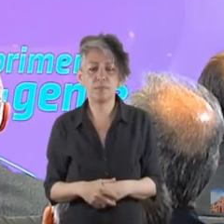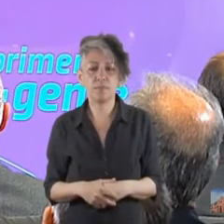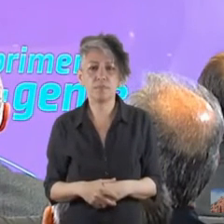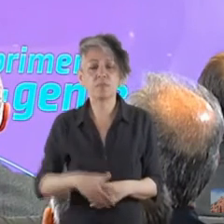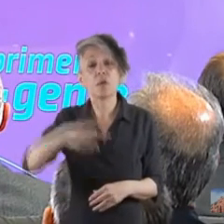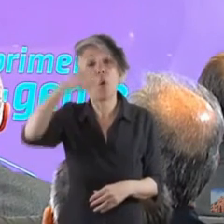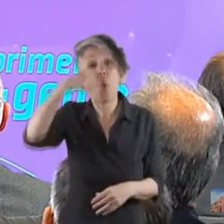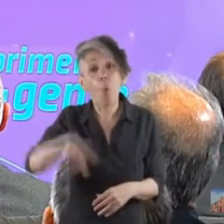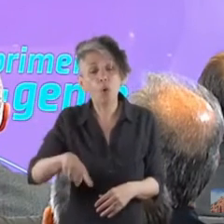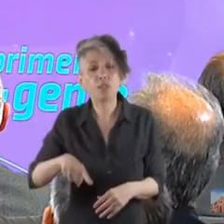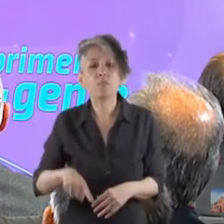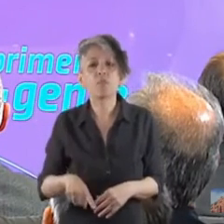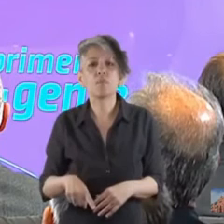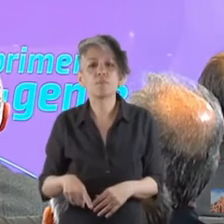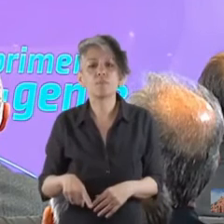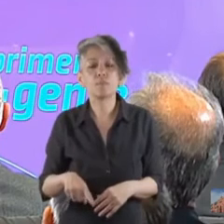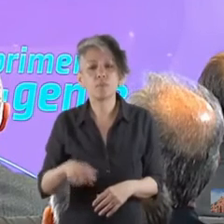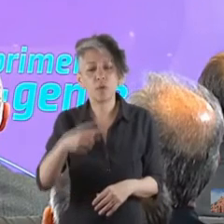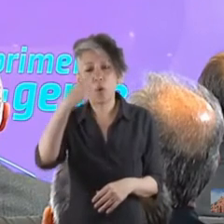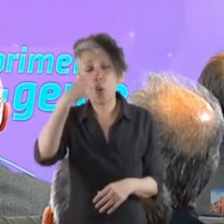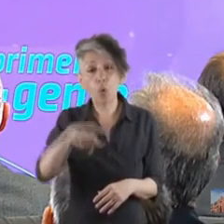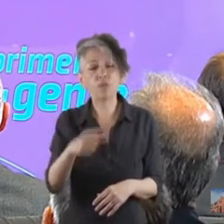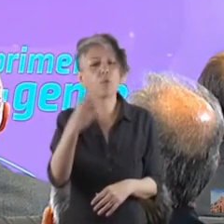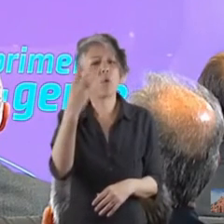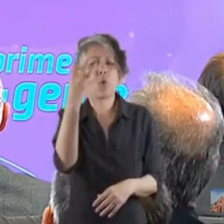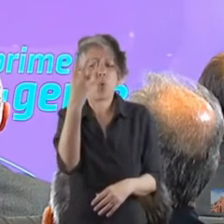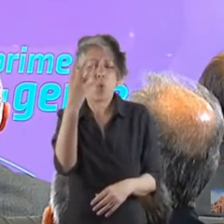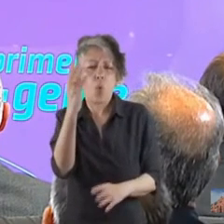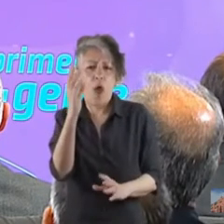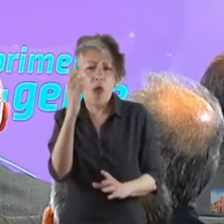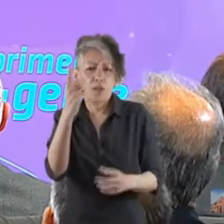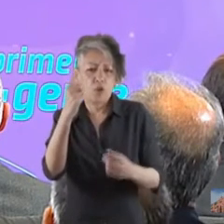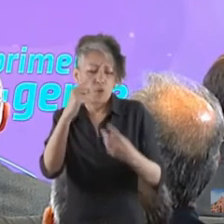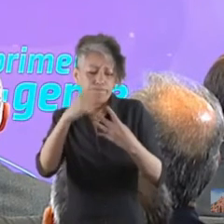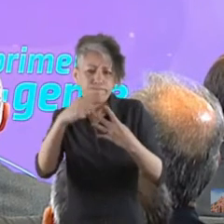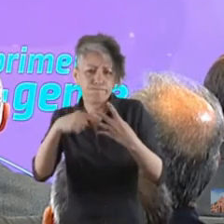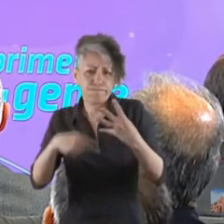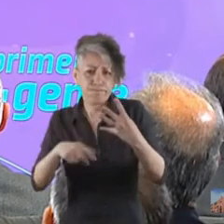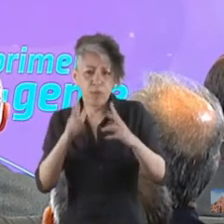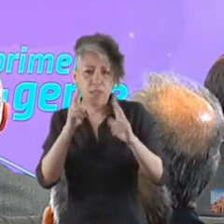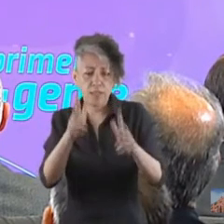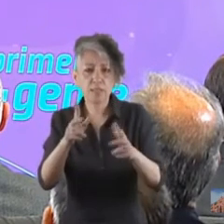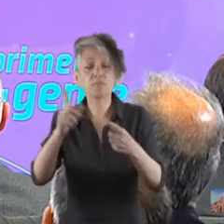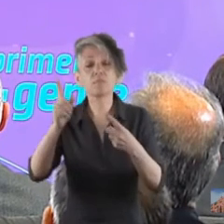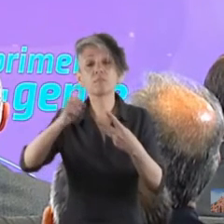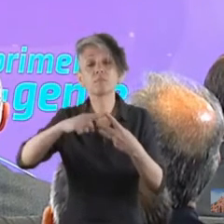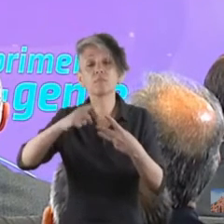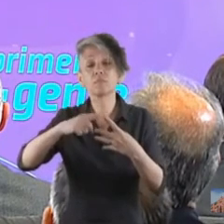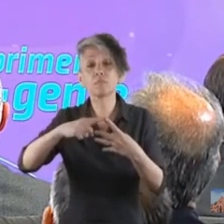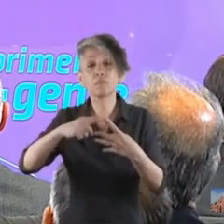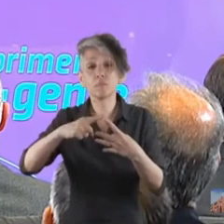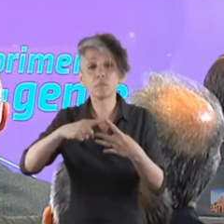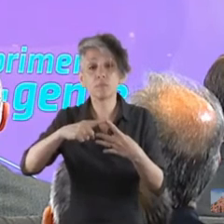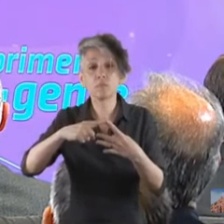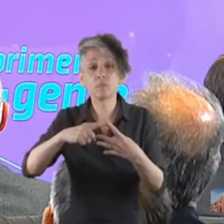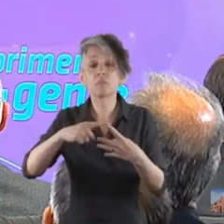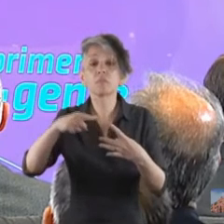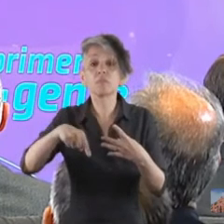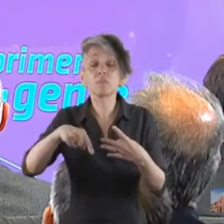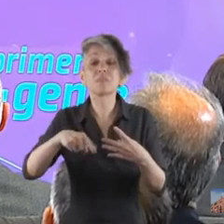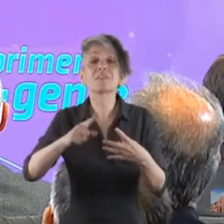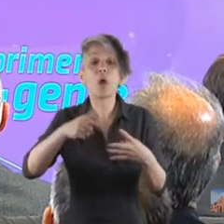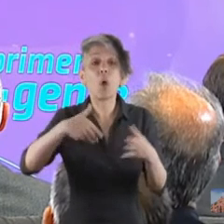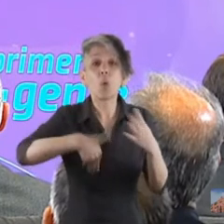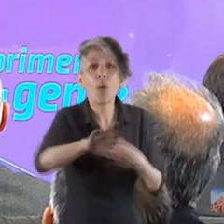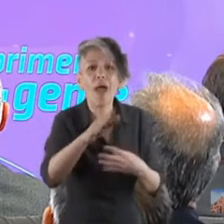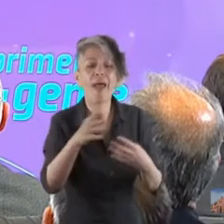dejarle 44 consideraciones finales la primera es que vamos a visitar el segundo tramo del gasoducto néstor